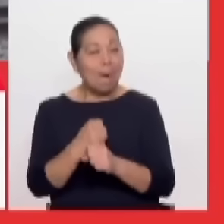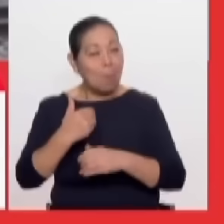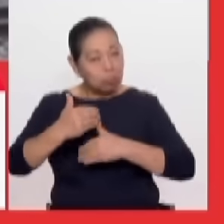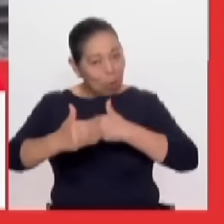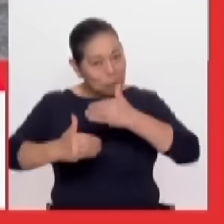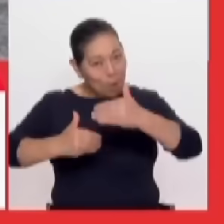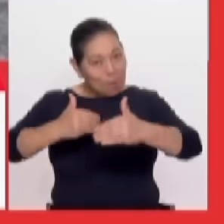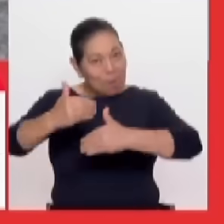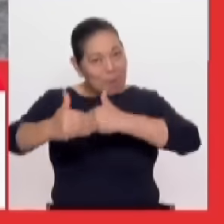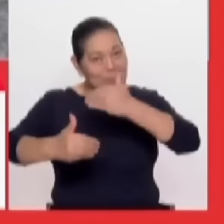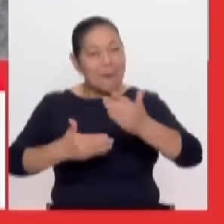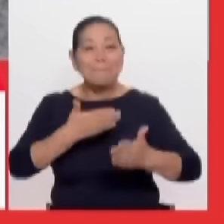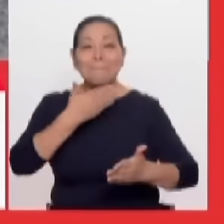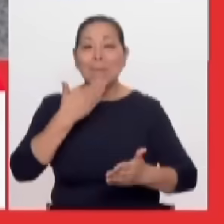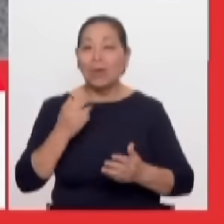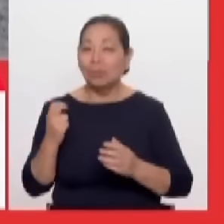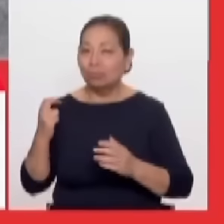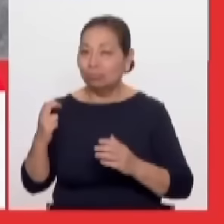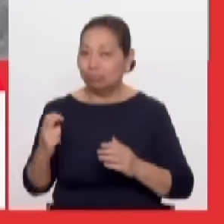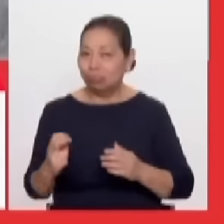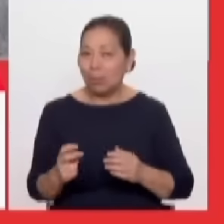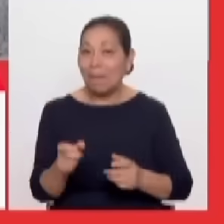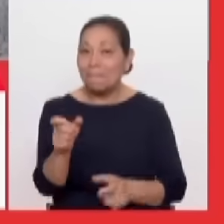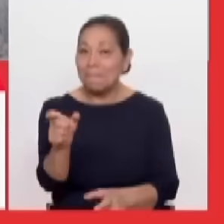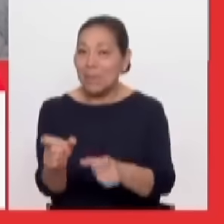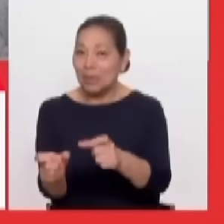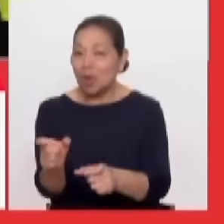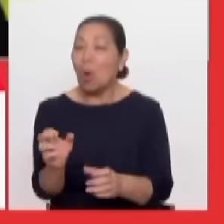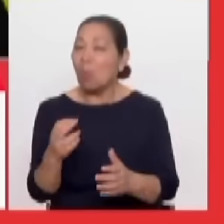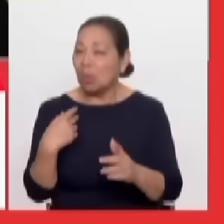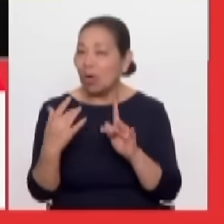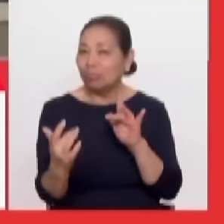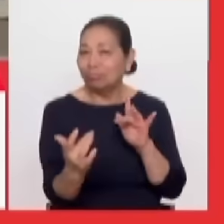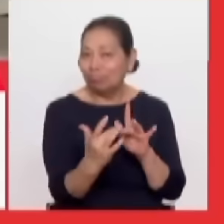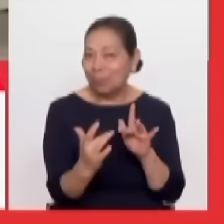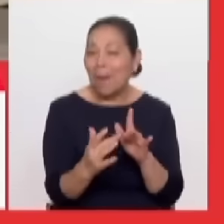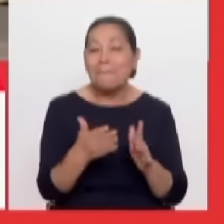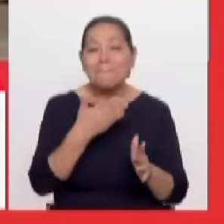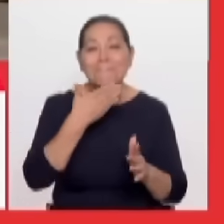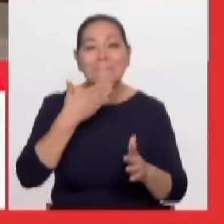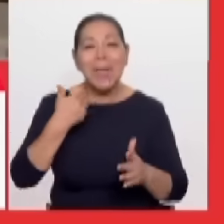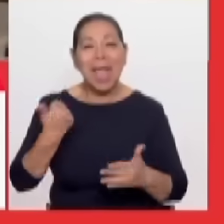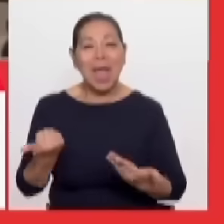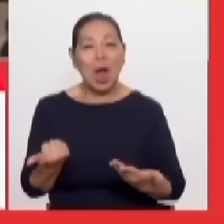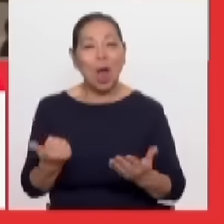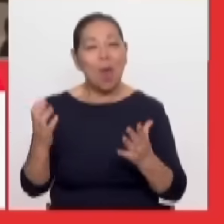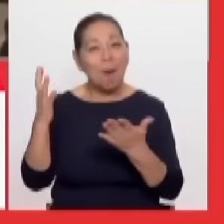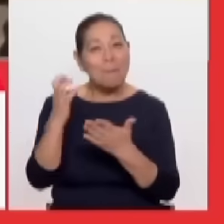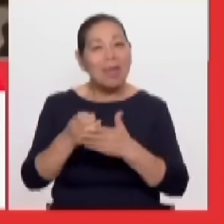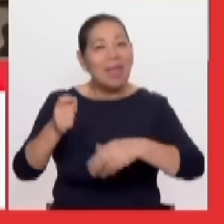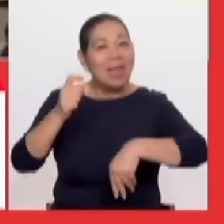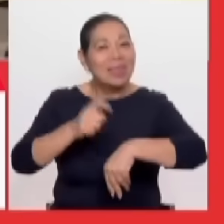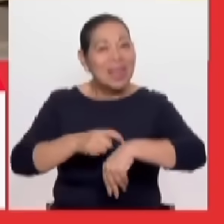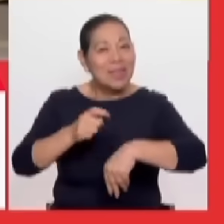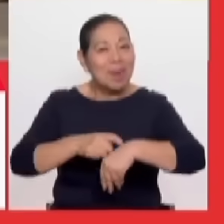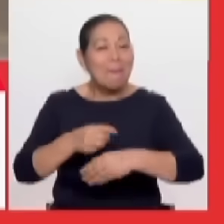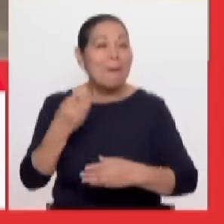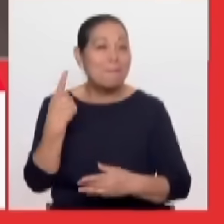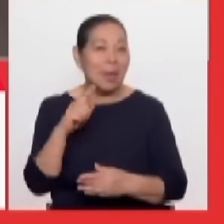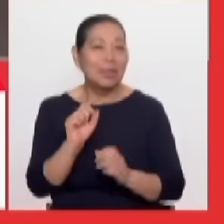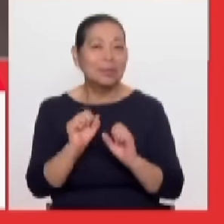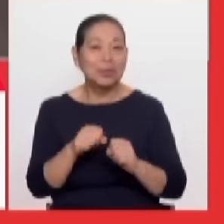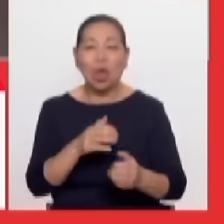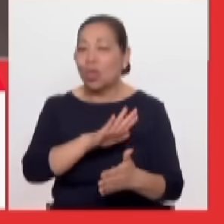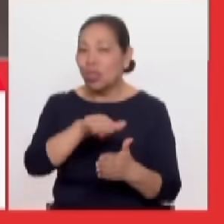seguir haciendo más líneas del metro para que la ciudad pueda conectarse y pueda tener una reducción de tiempos mucho mayor